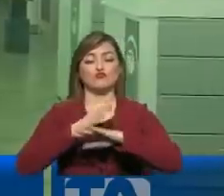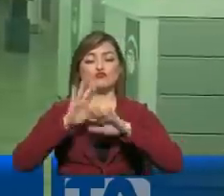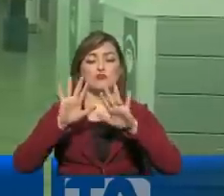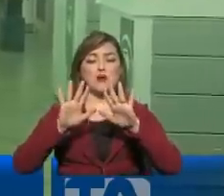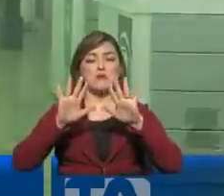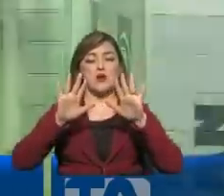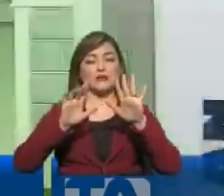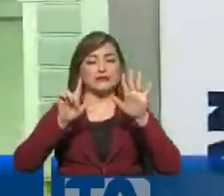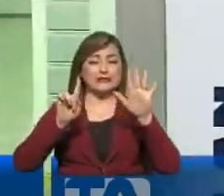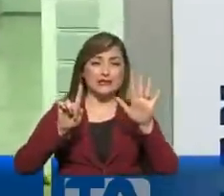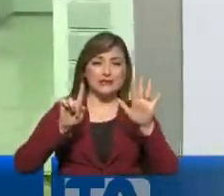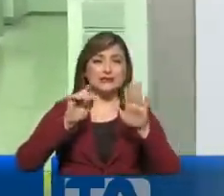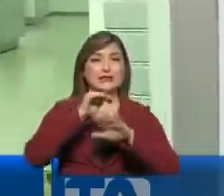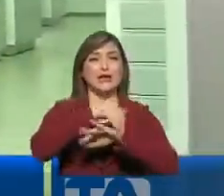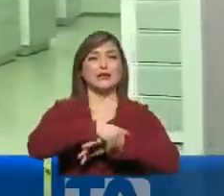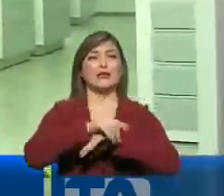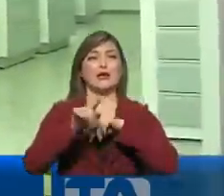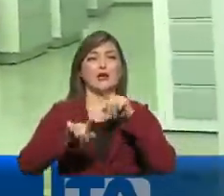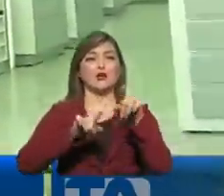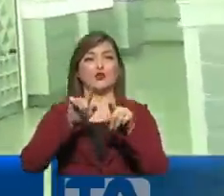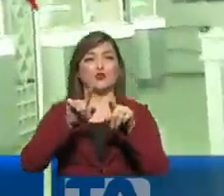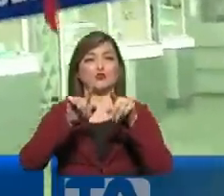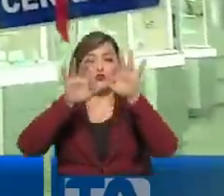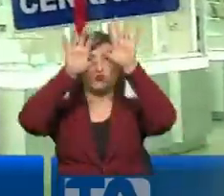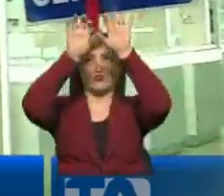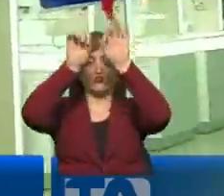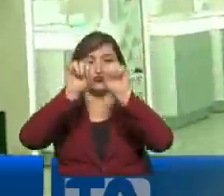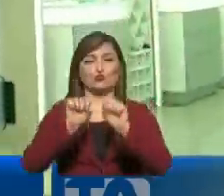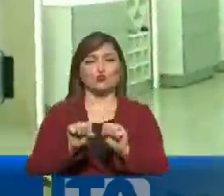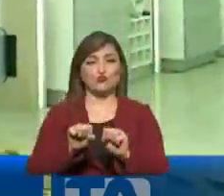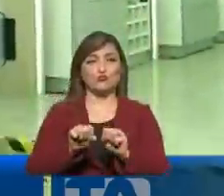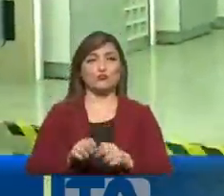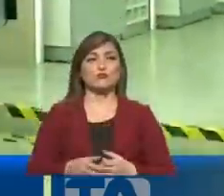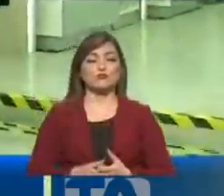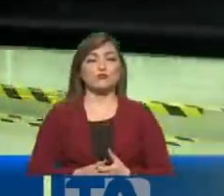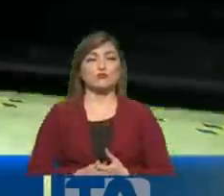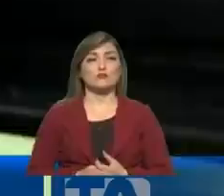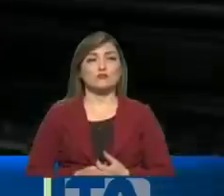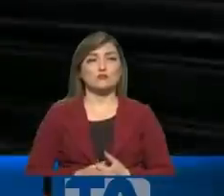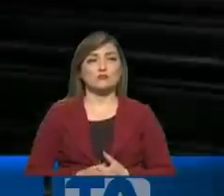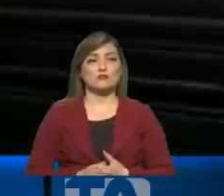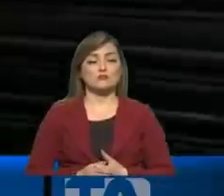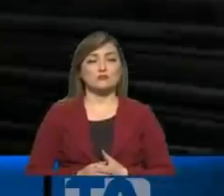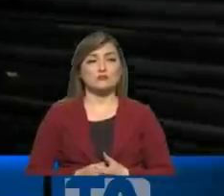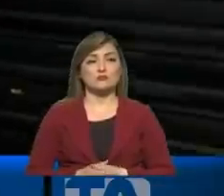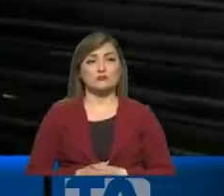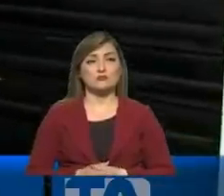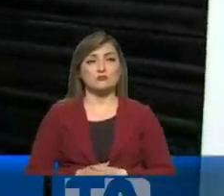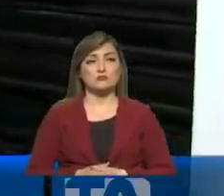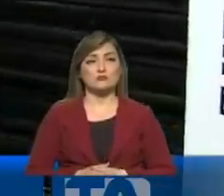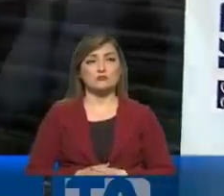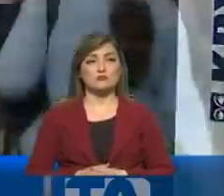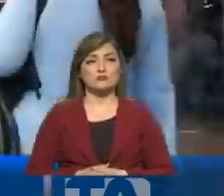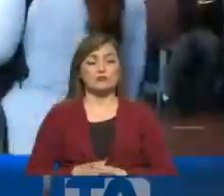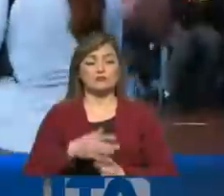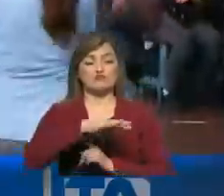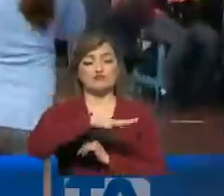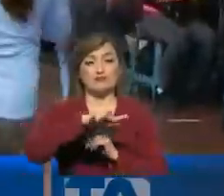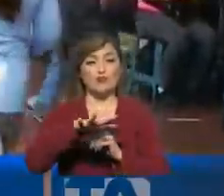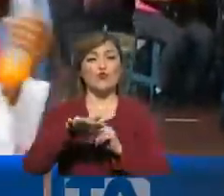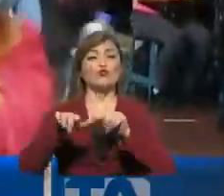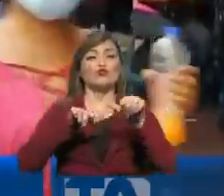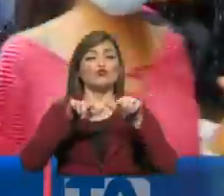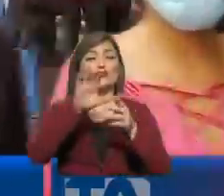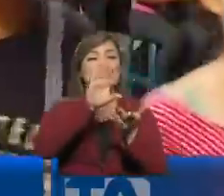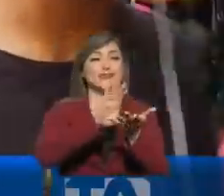las 18 horas que algunos de estos locales empezaron a cerrar sus puertas. Y si ese era el ambiente en Urdesa,